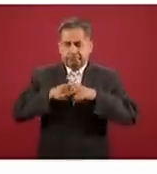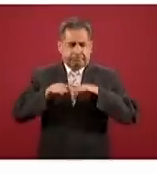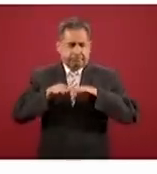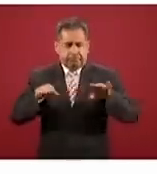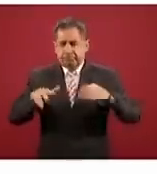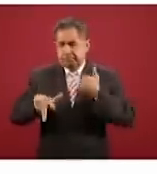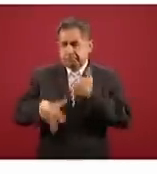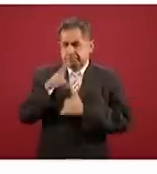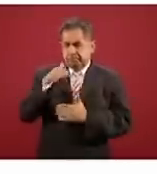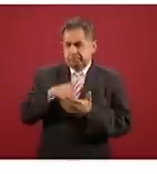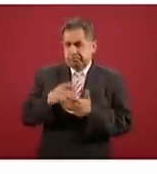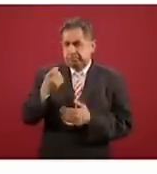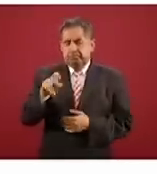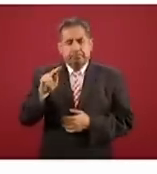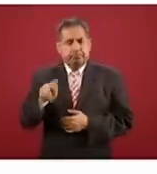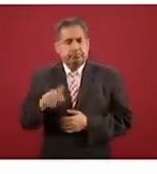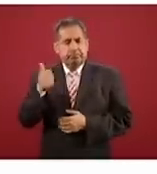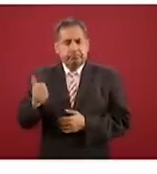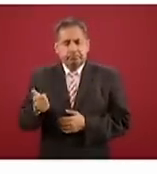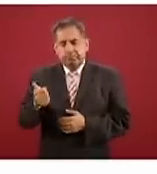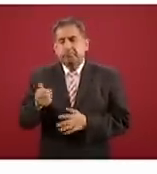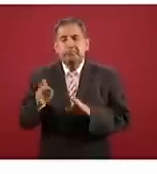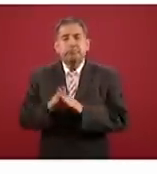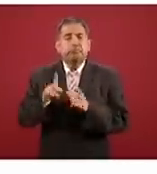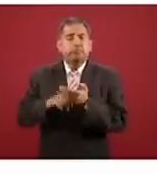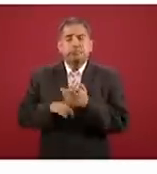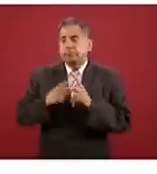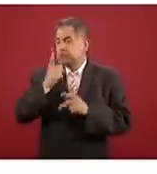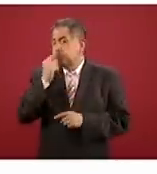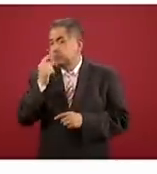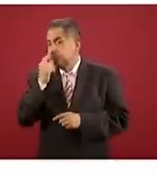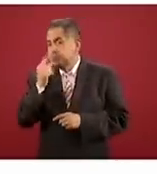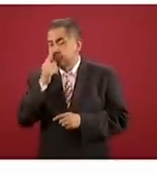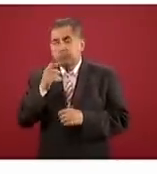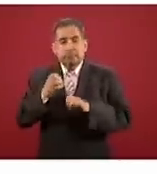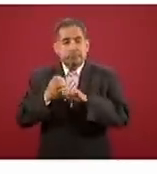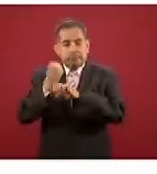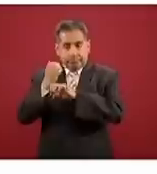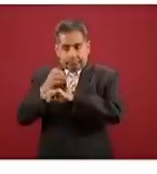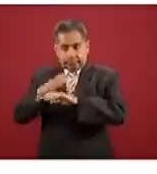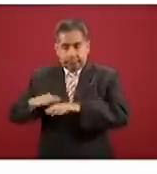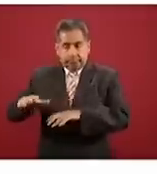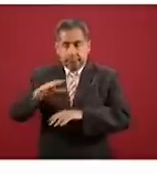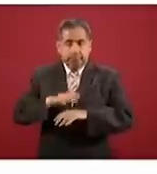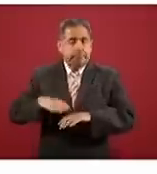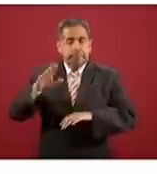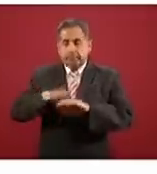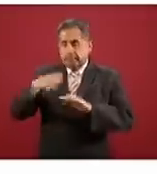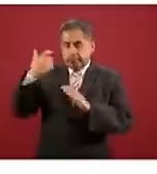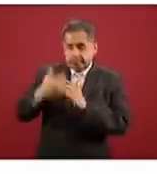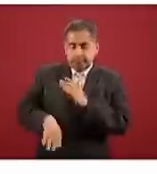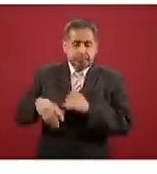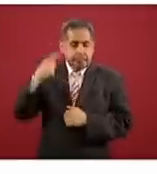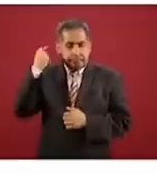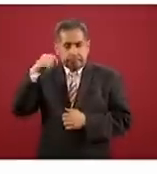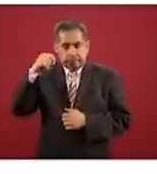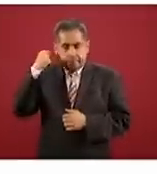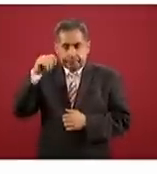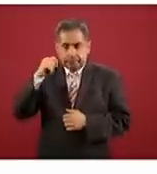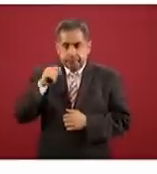son 13,187, hablando de las policías estatales. Los más bajos son Tabasco